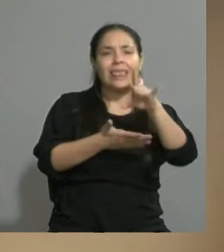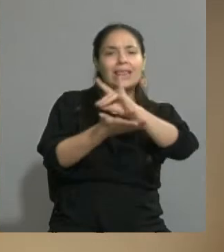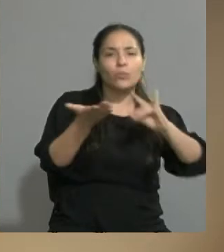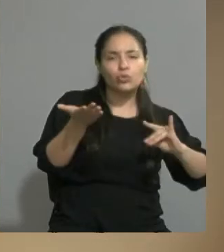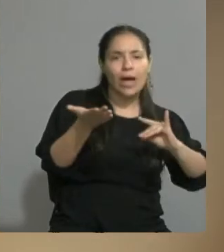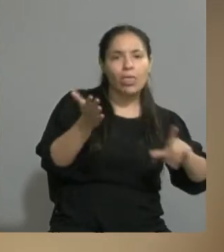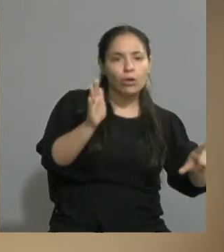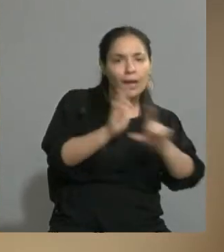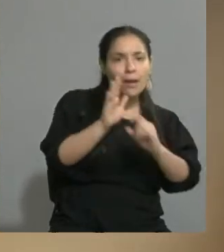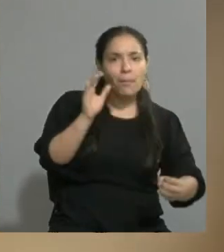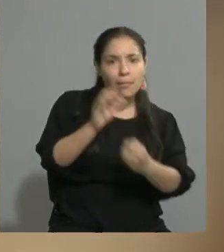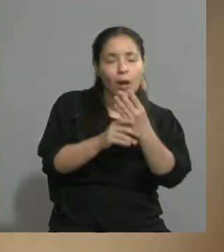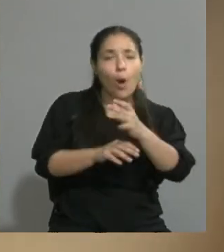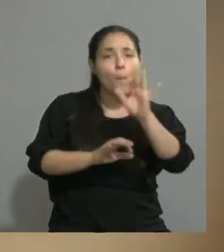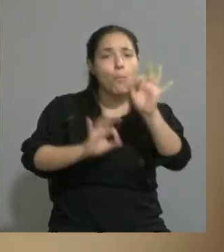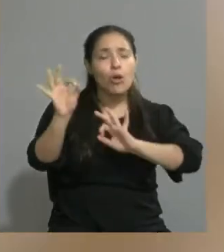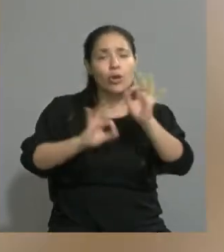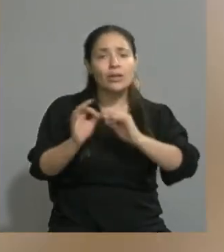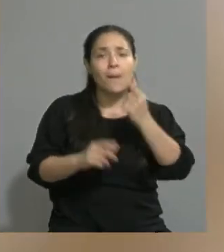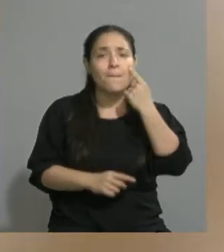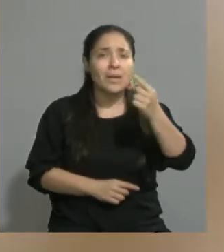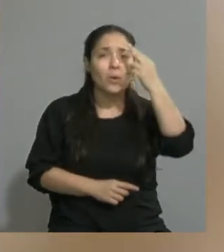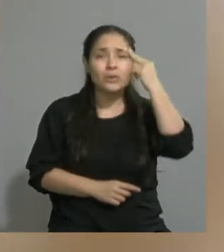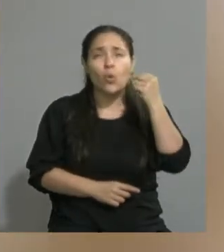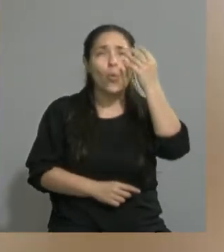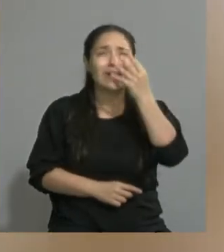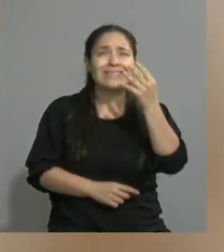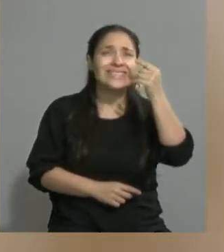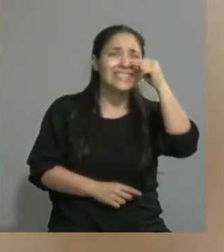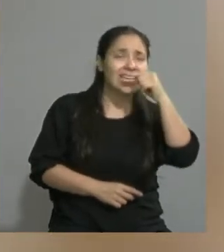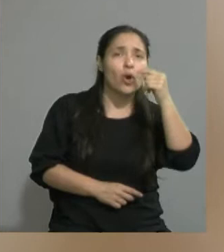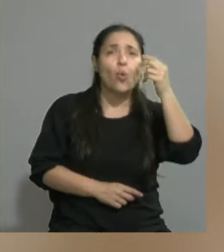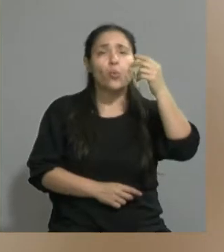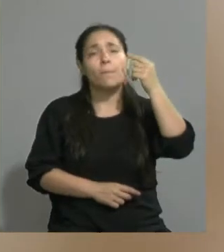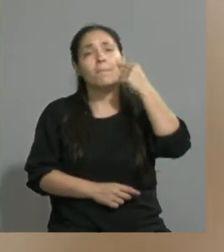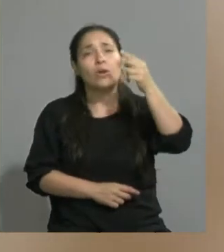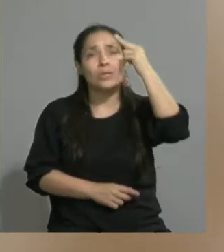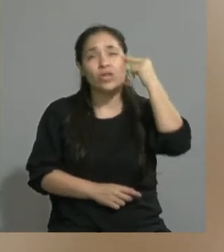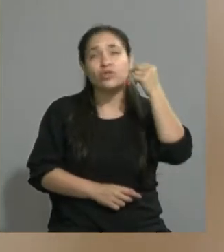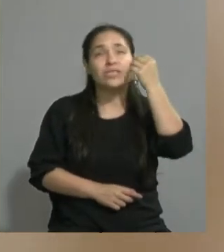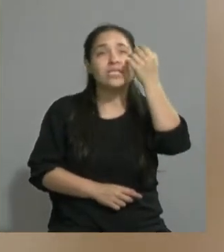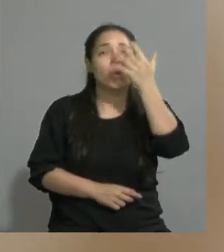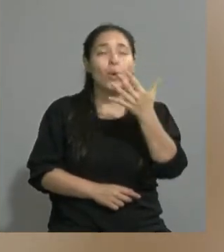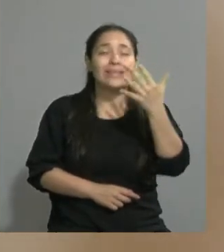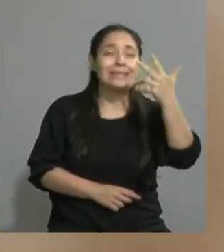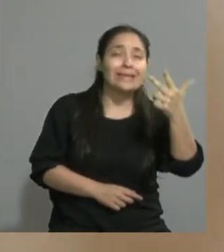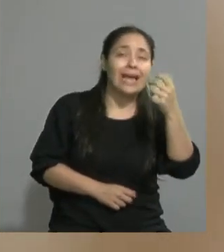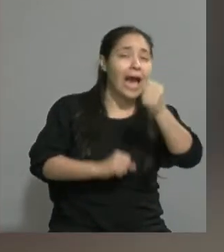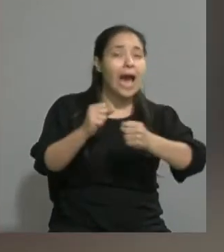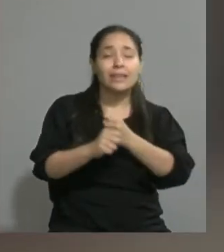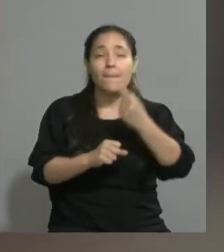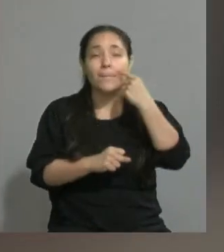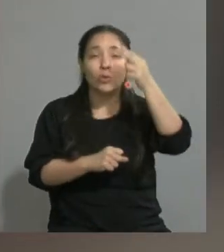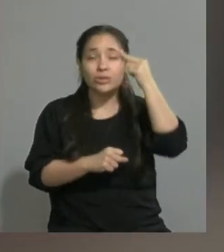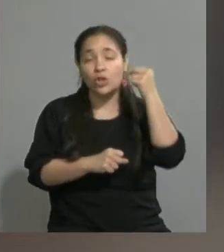logró insertar proyectos del año 47, 50, 51, 53 hasta el